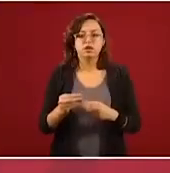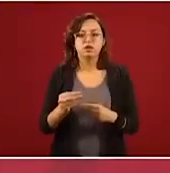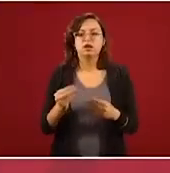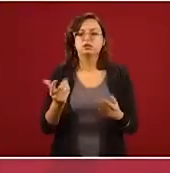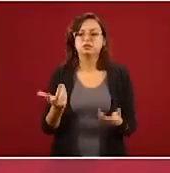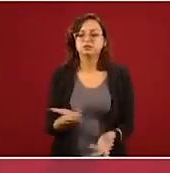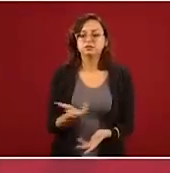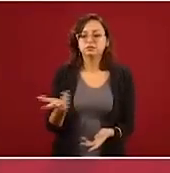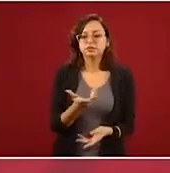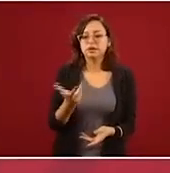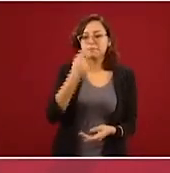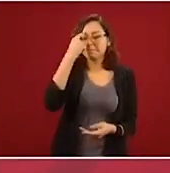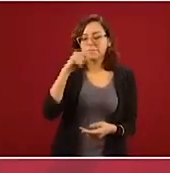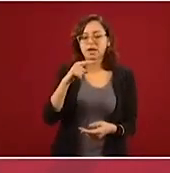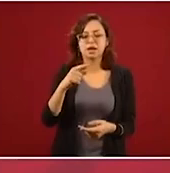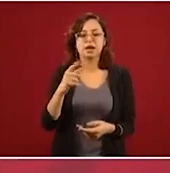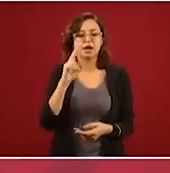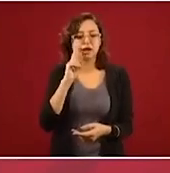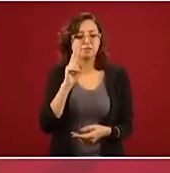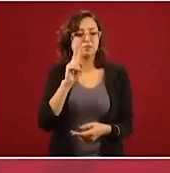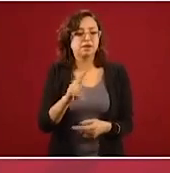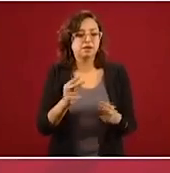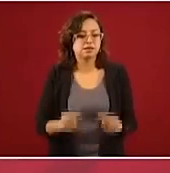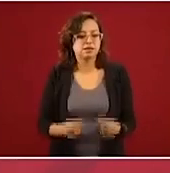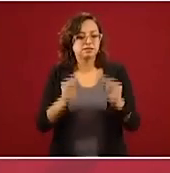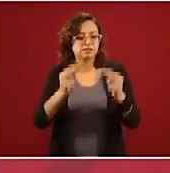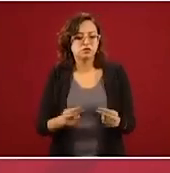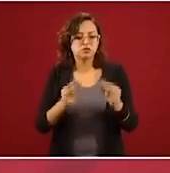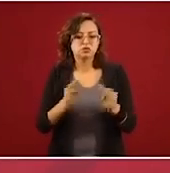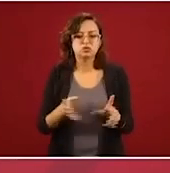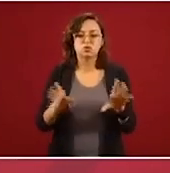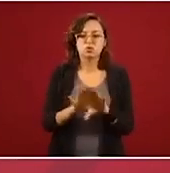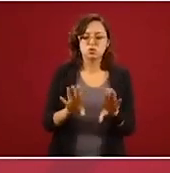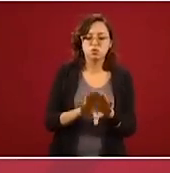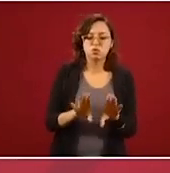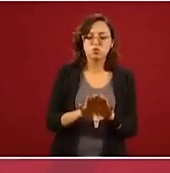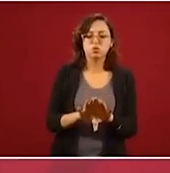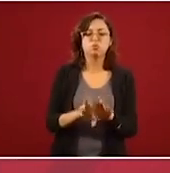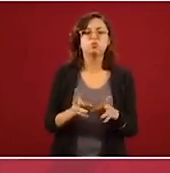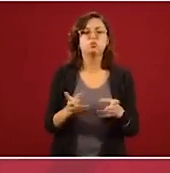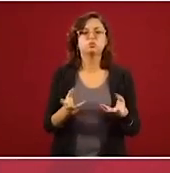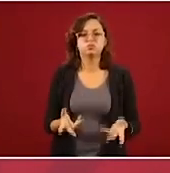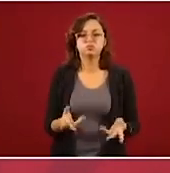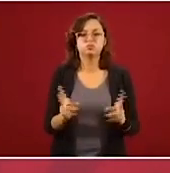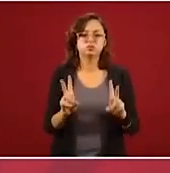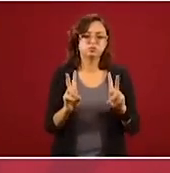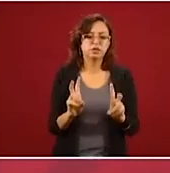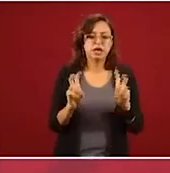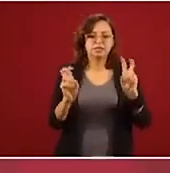ver estos flujos de comercio y ver cómo se toman en cuenta los temas